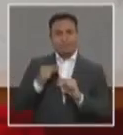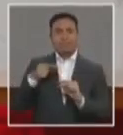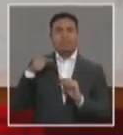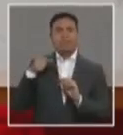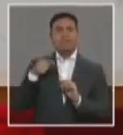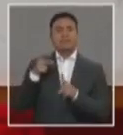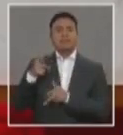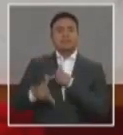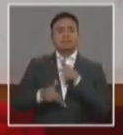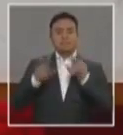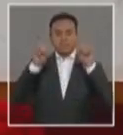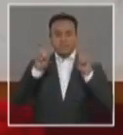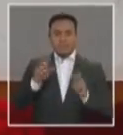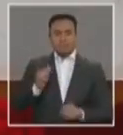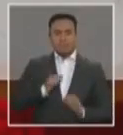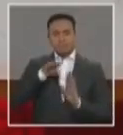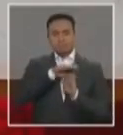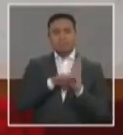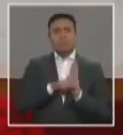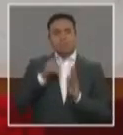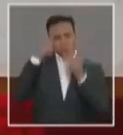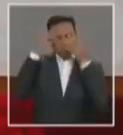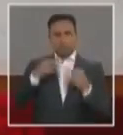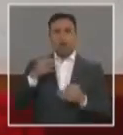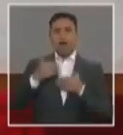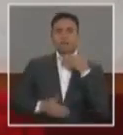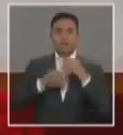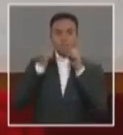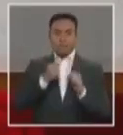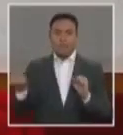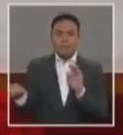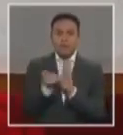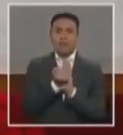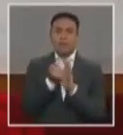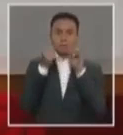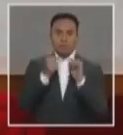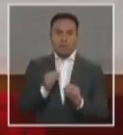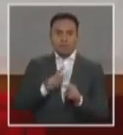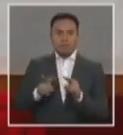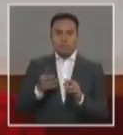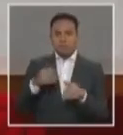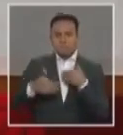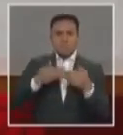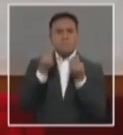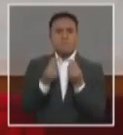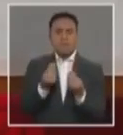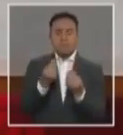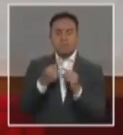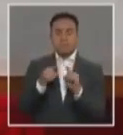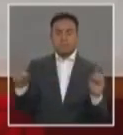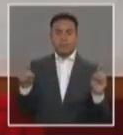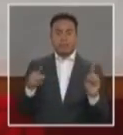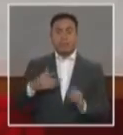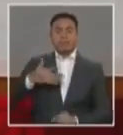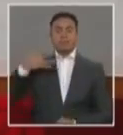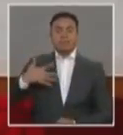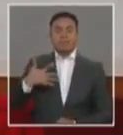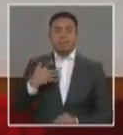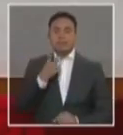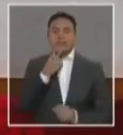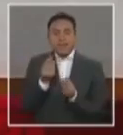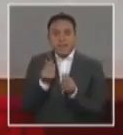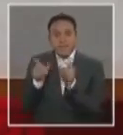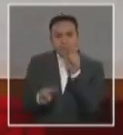menos una hora de ida y una hora de vuelta o sea estamos estamos hablando en términos concretos que se pueden perder hasta do